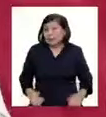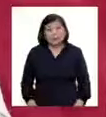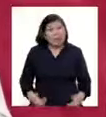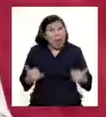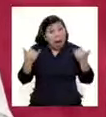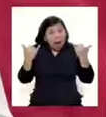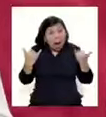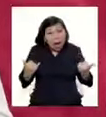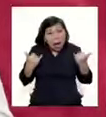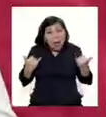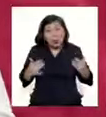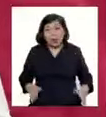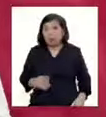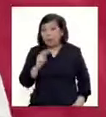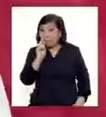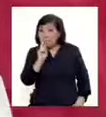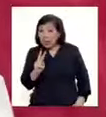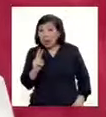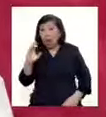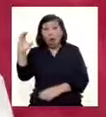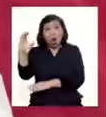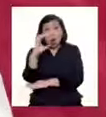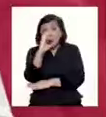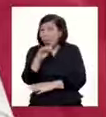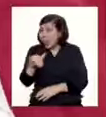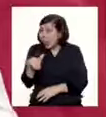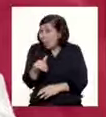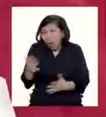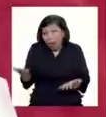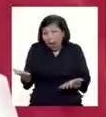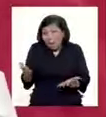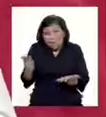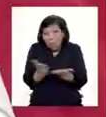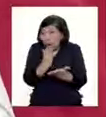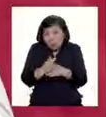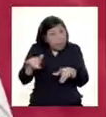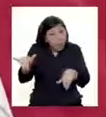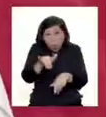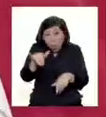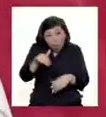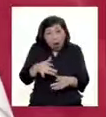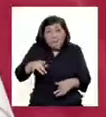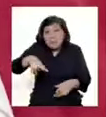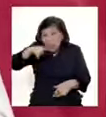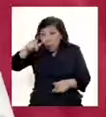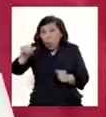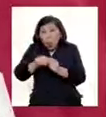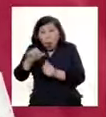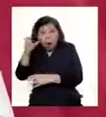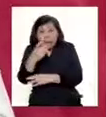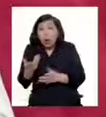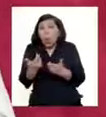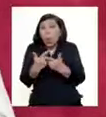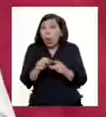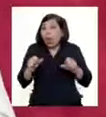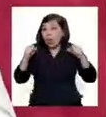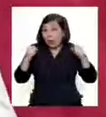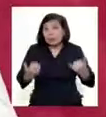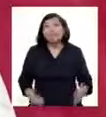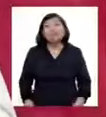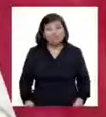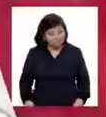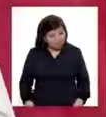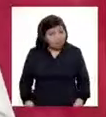este momento incluso, por ejemplo, si ustedes ven en Colombia está sucediendo lo mismo. El día de hoy los transportistas han acatado un paro